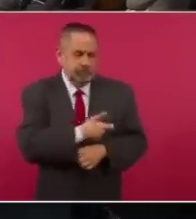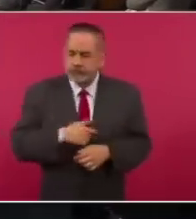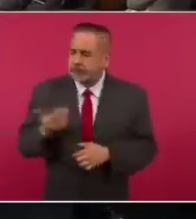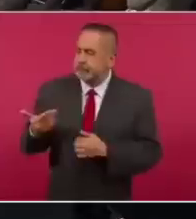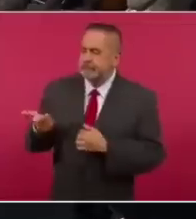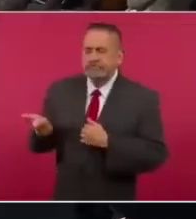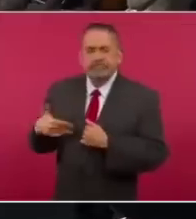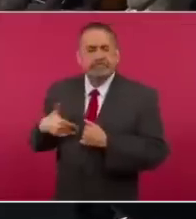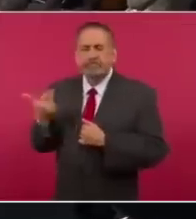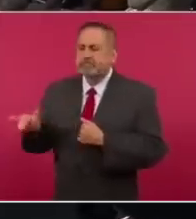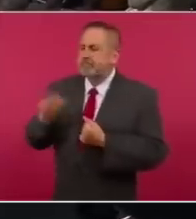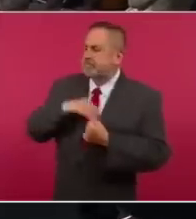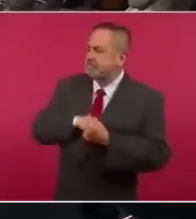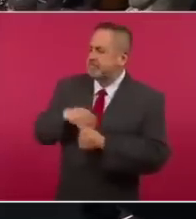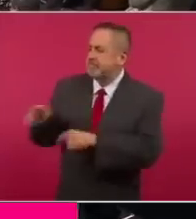arriesgarme